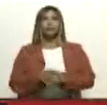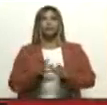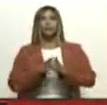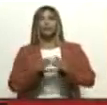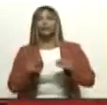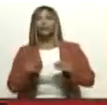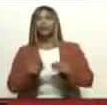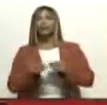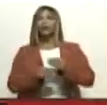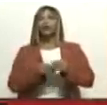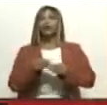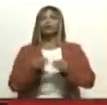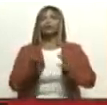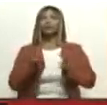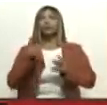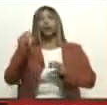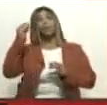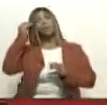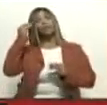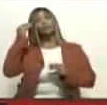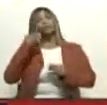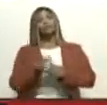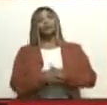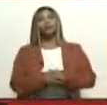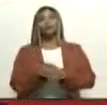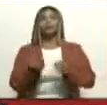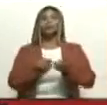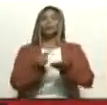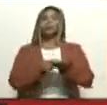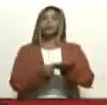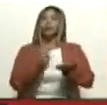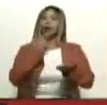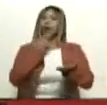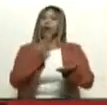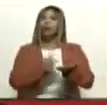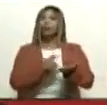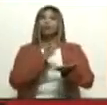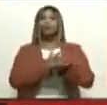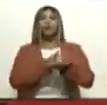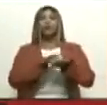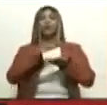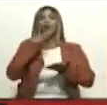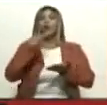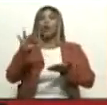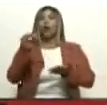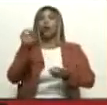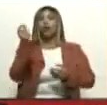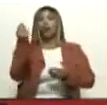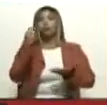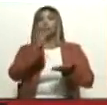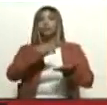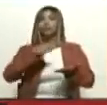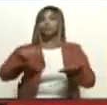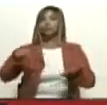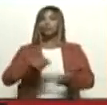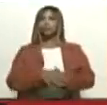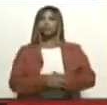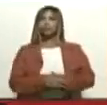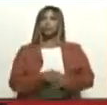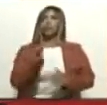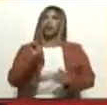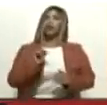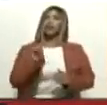la hechura, el pensamiento que tiene que dibujarse en algún lado. Se dibuja siempre en un papel con un lápiz. Entonces, ahí